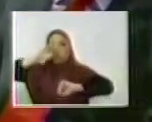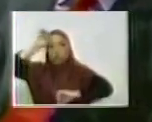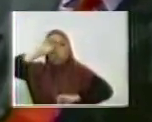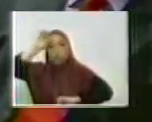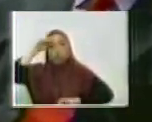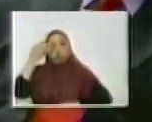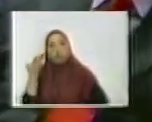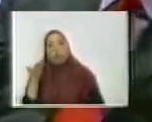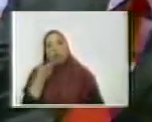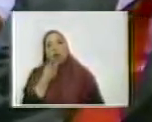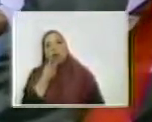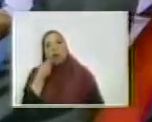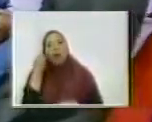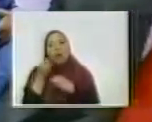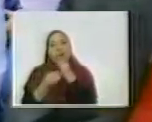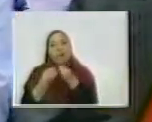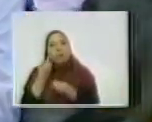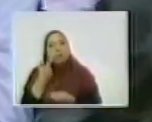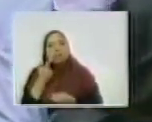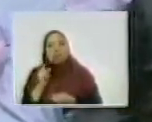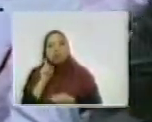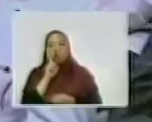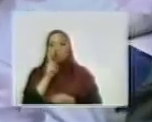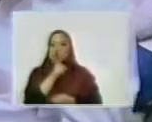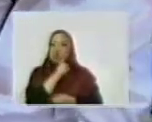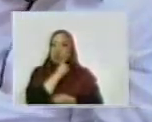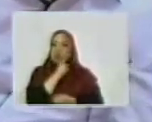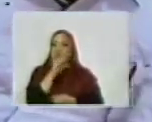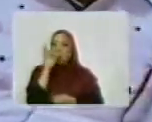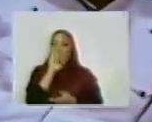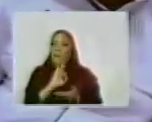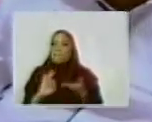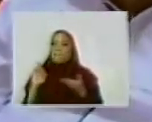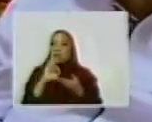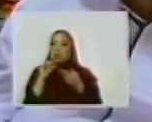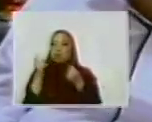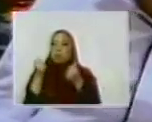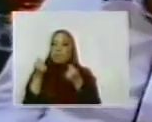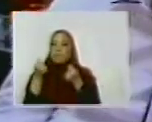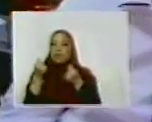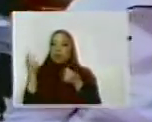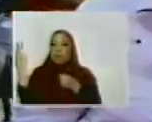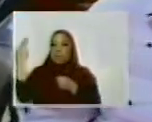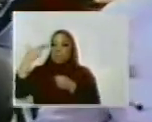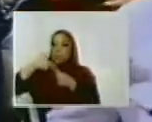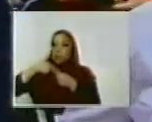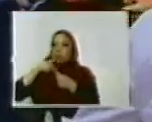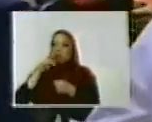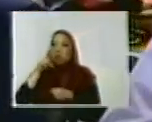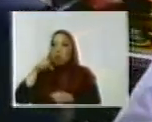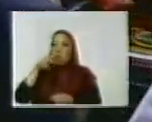es él el que además le da el nombre de una moneda, el petro.